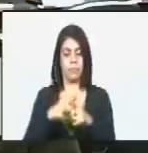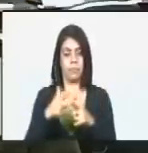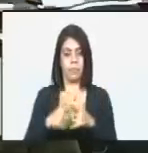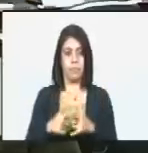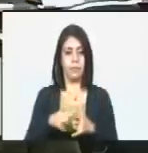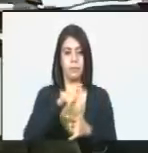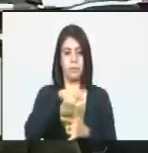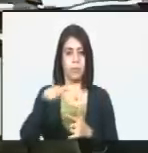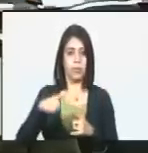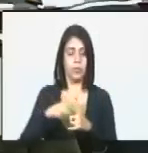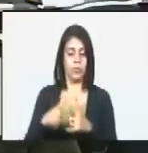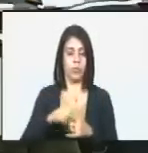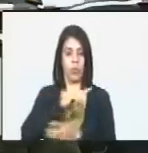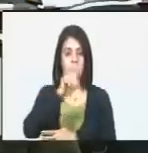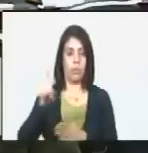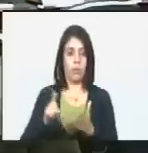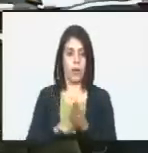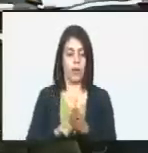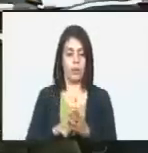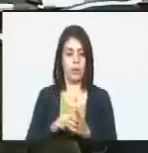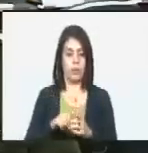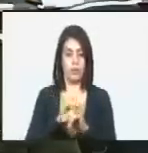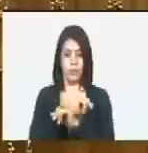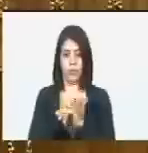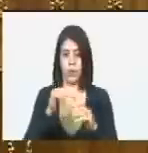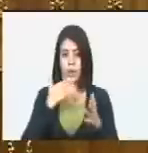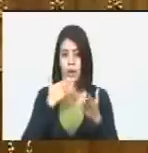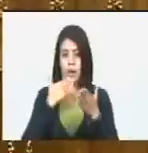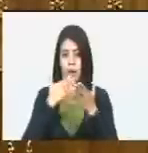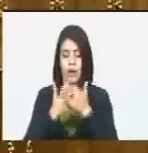la globalización. Es todo, muchas gracias.